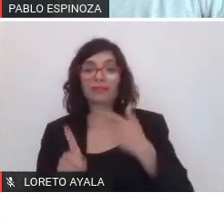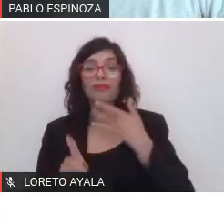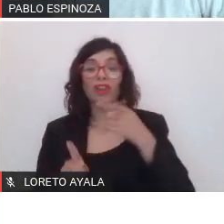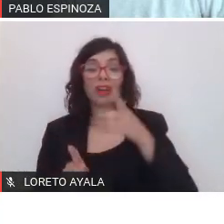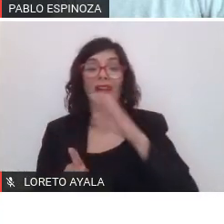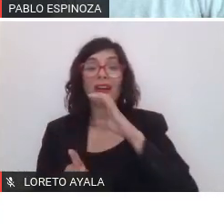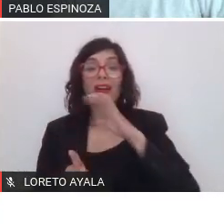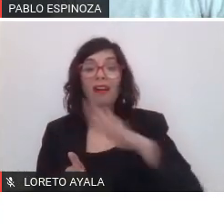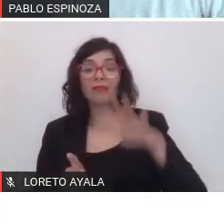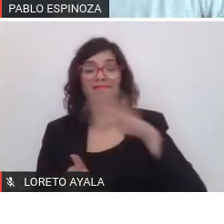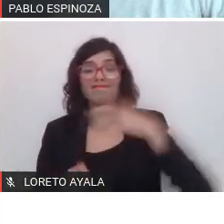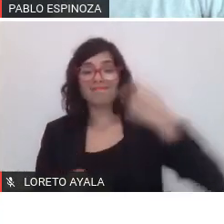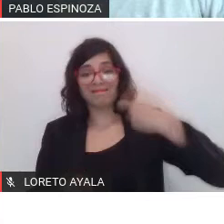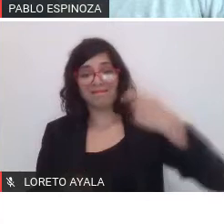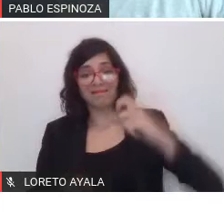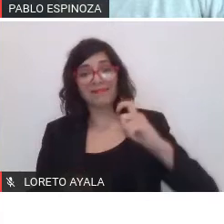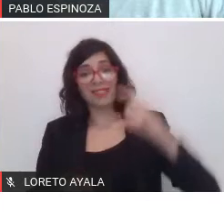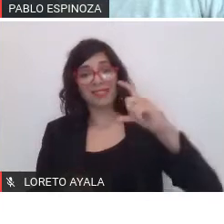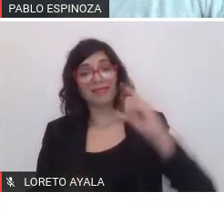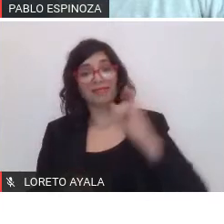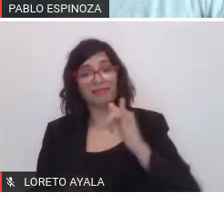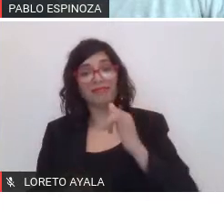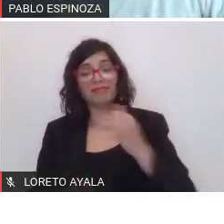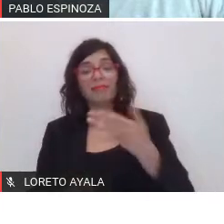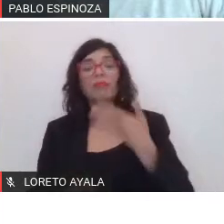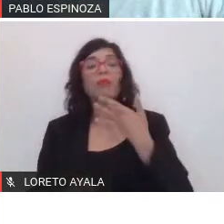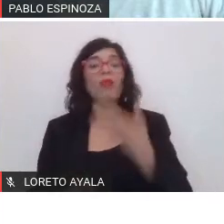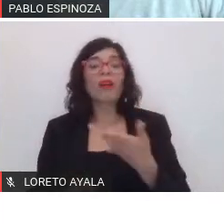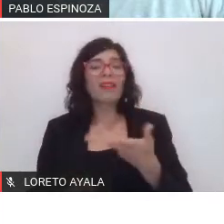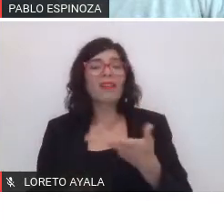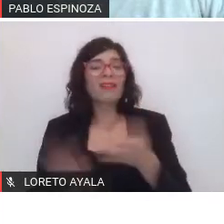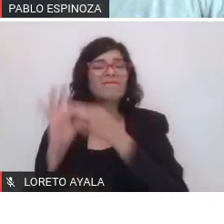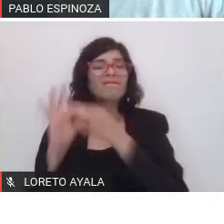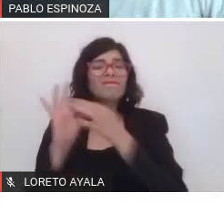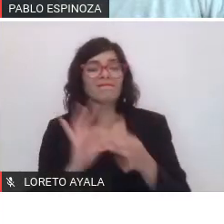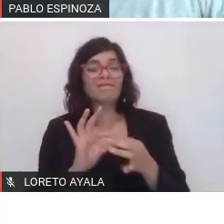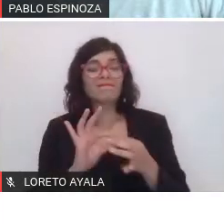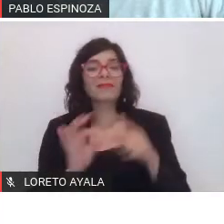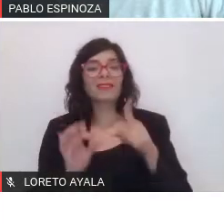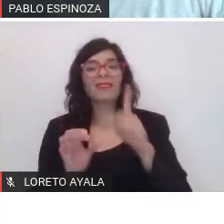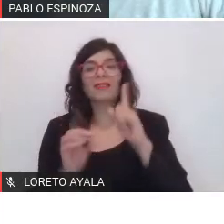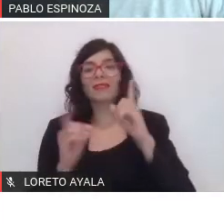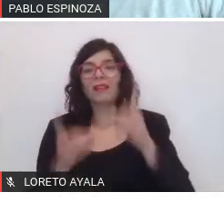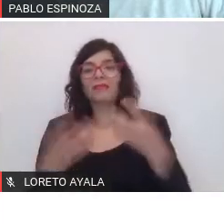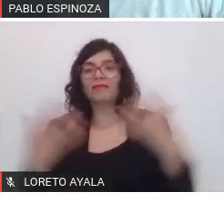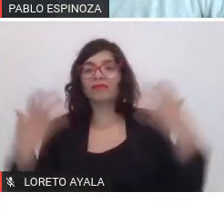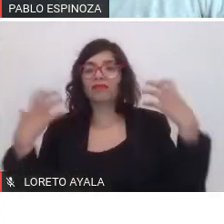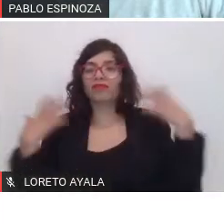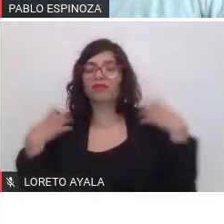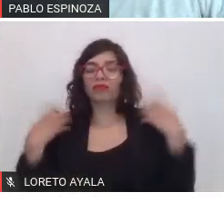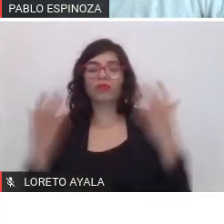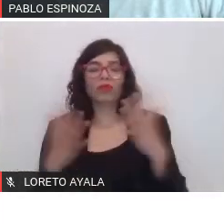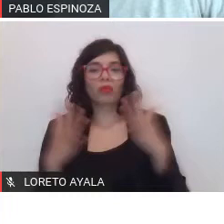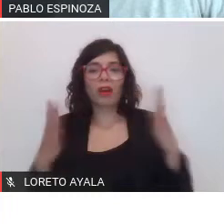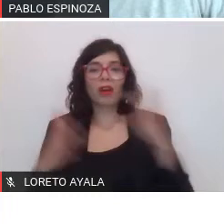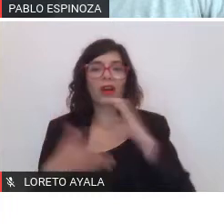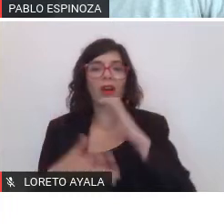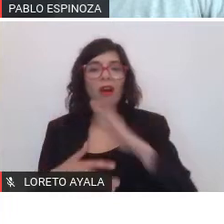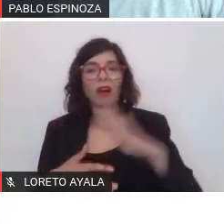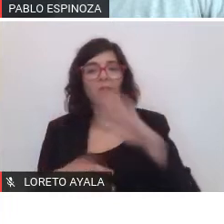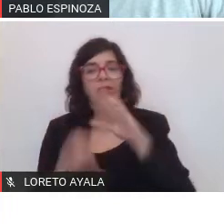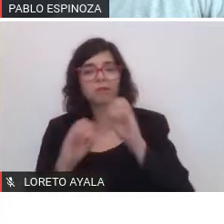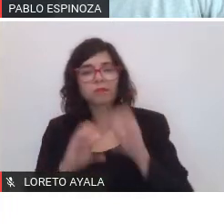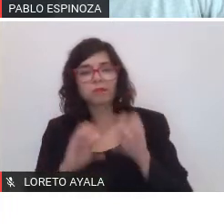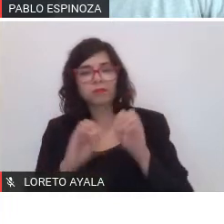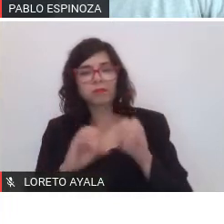cara. Y es porque hay una responsabilidad muy grande en educar en ruralidad.